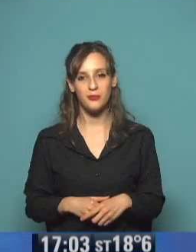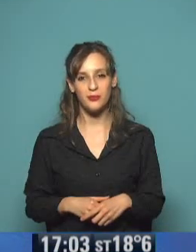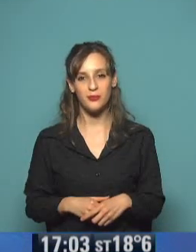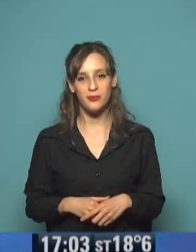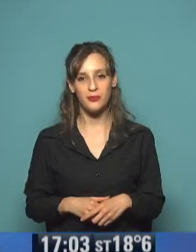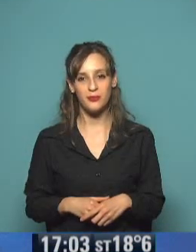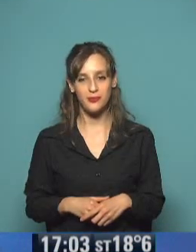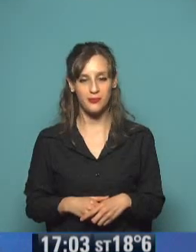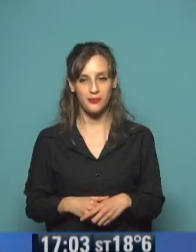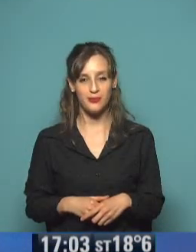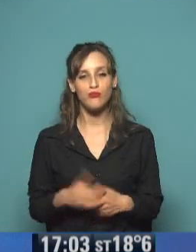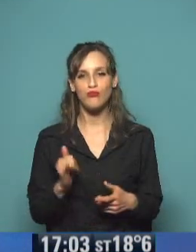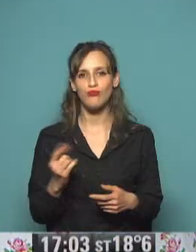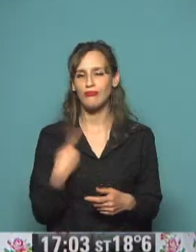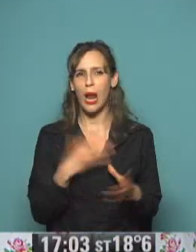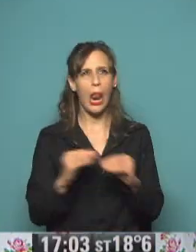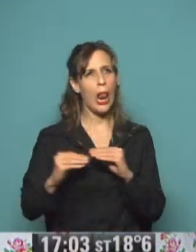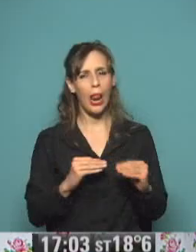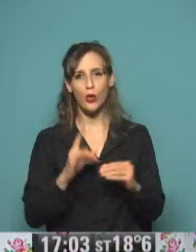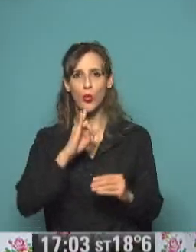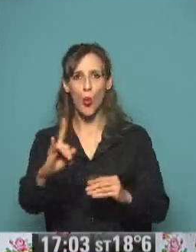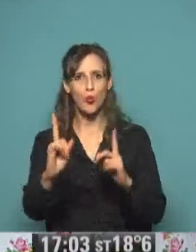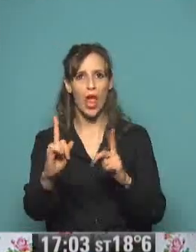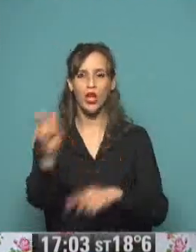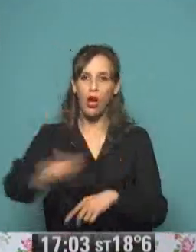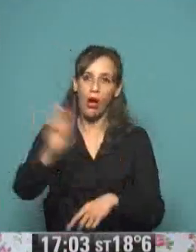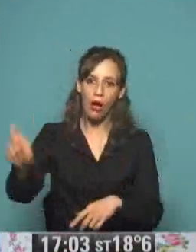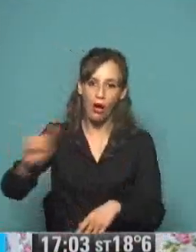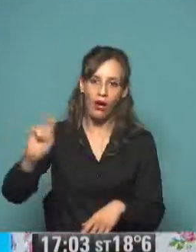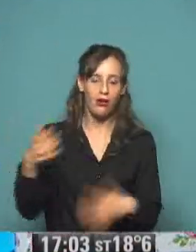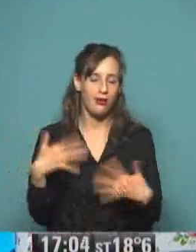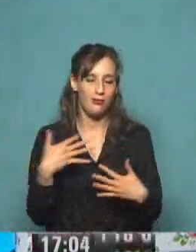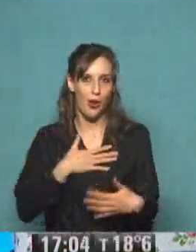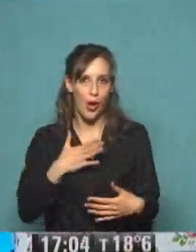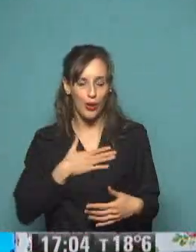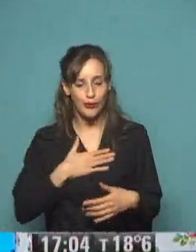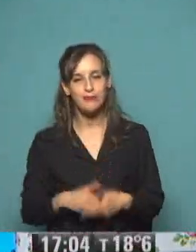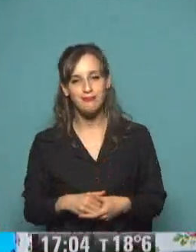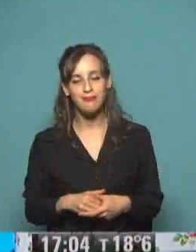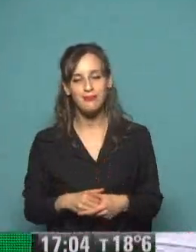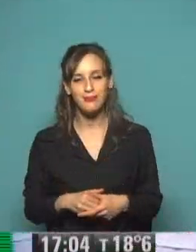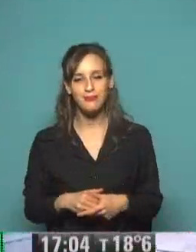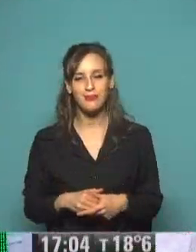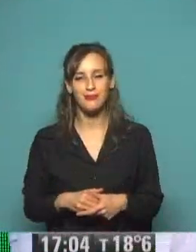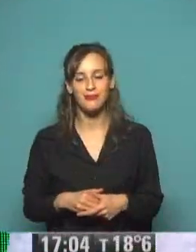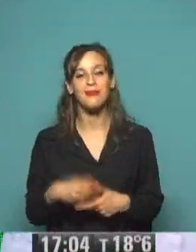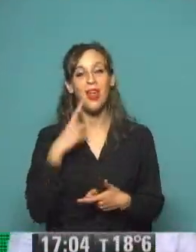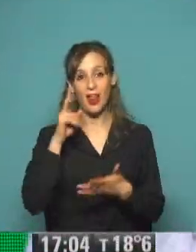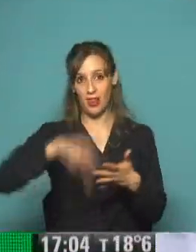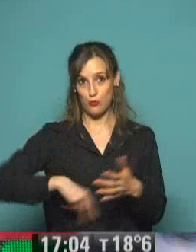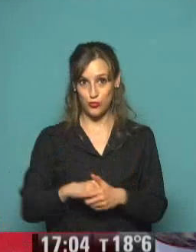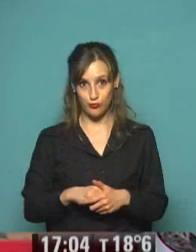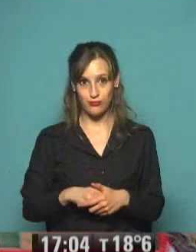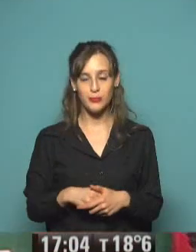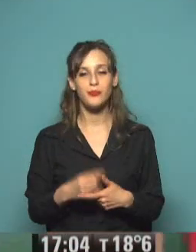pajaritos. Ahí va. Claro, nosotros hablamos y hablamos. Y la seño pobre escribe como puede. Ahí está. Vamos a leer la presentación. A ver, ¿qué les